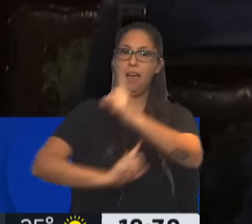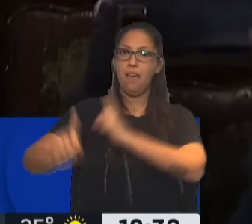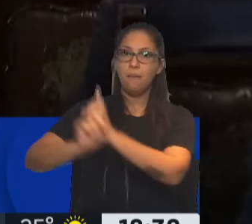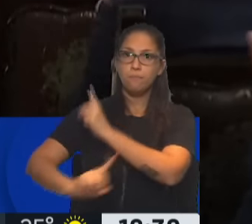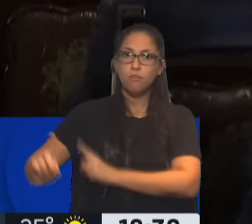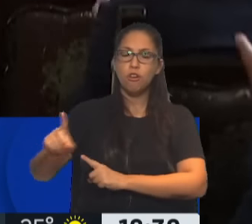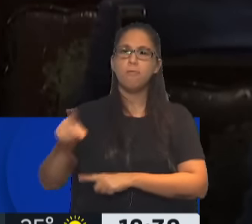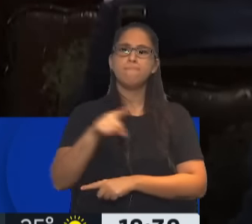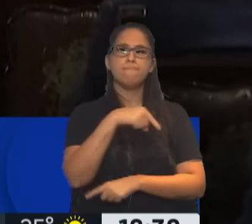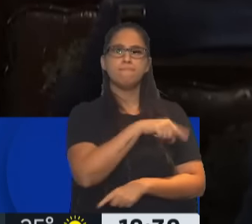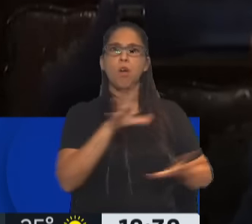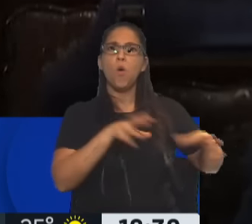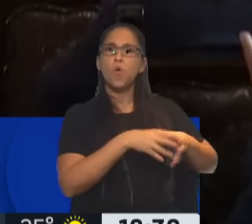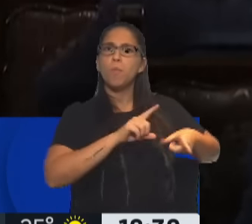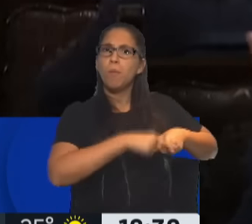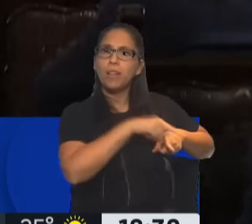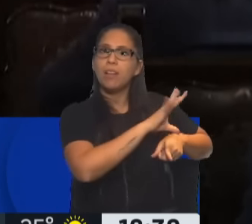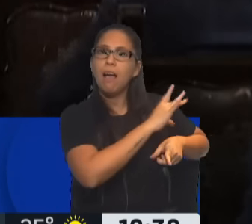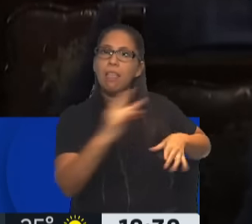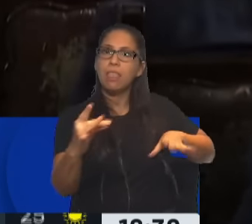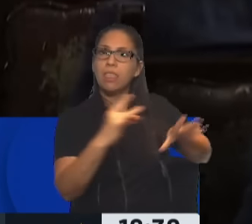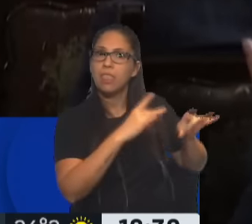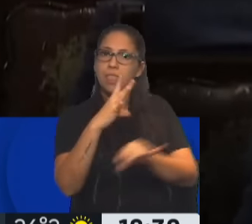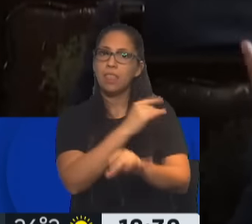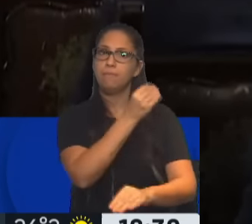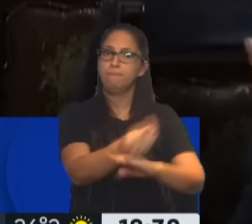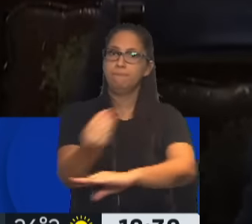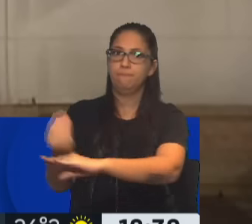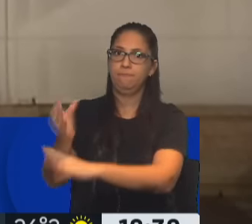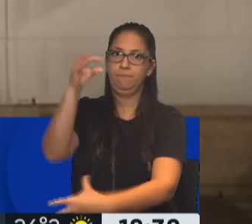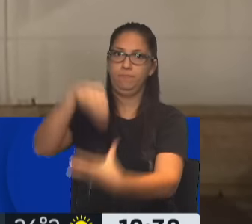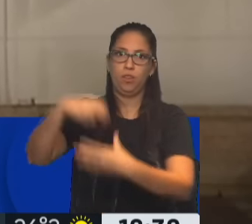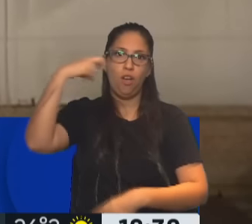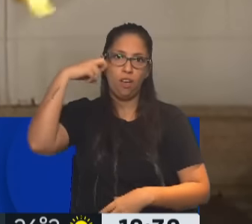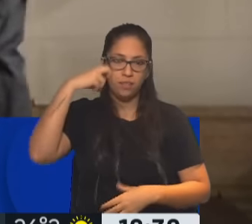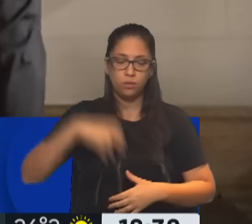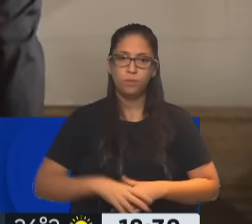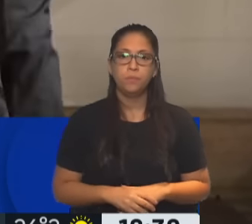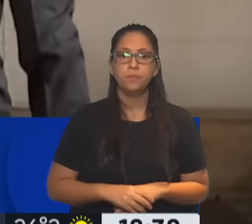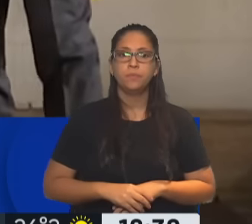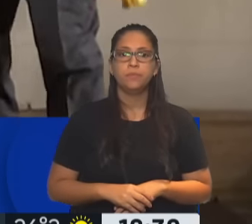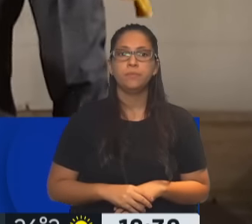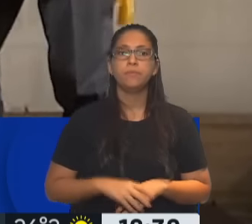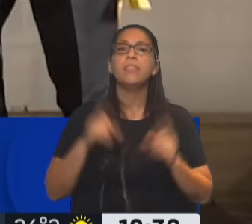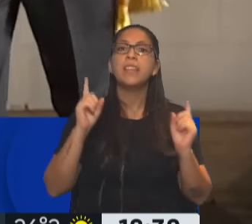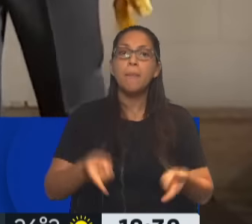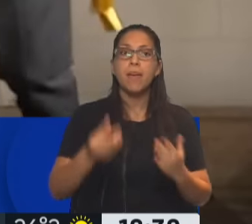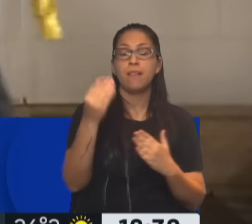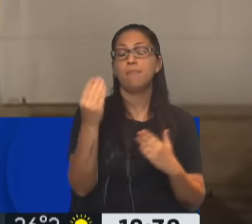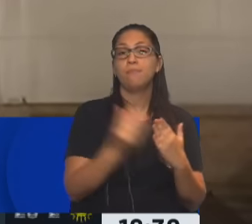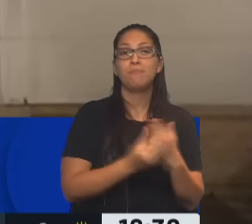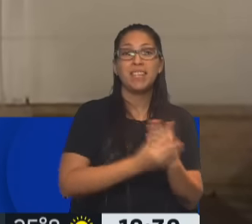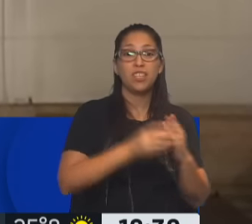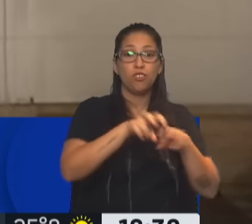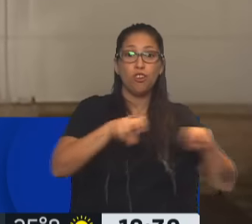incorporando miembros de esos partidos que tienen representación parlamentaria. Además, ratificó a los ministros fujimoristas. Con